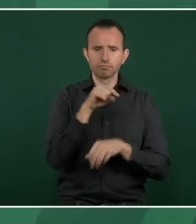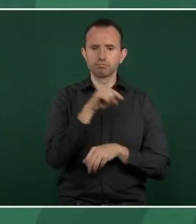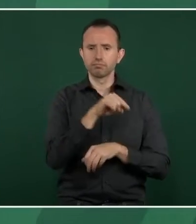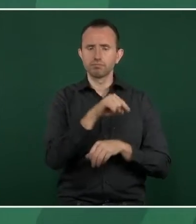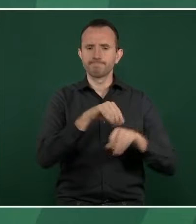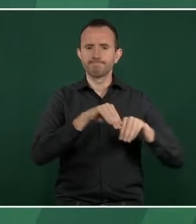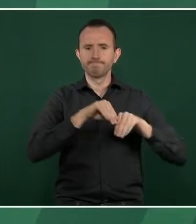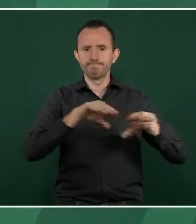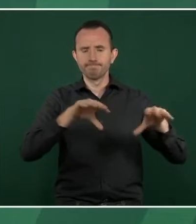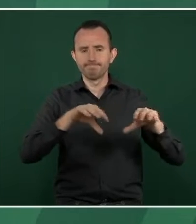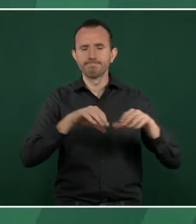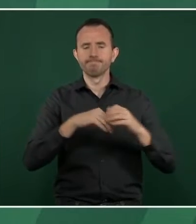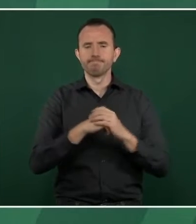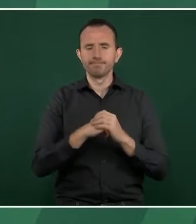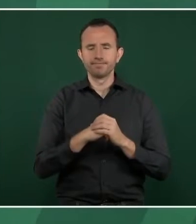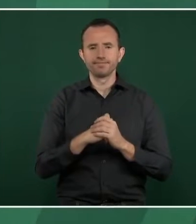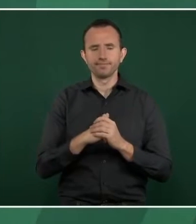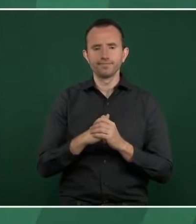que